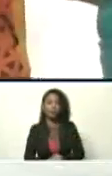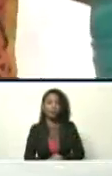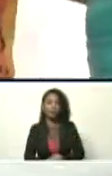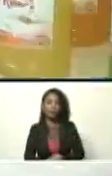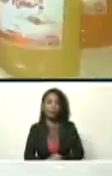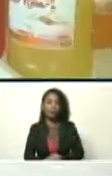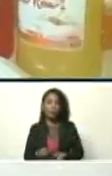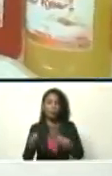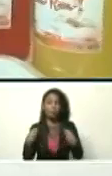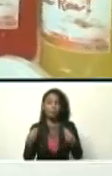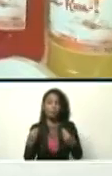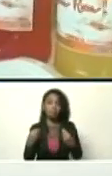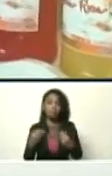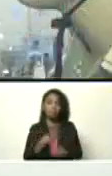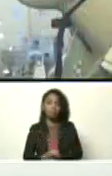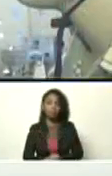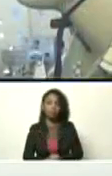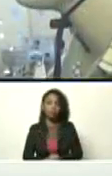Para